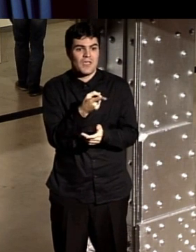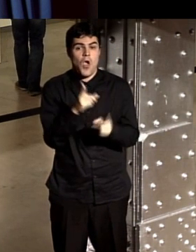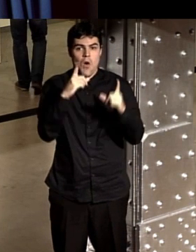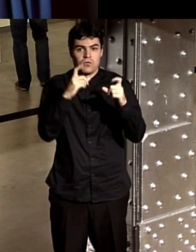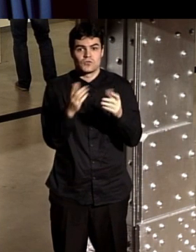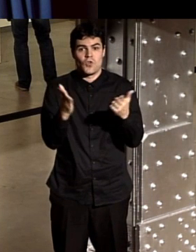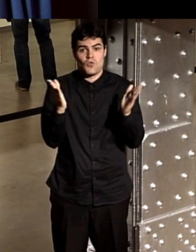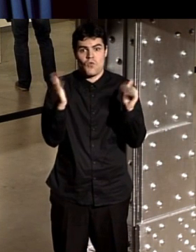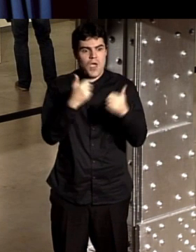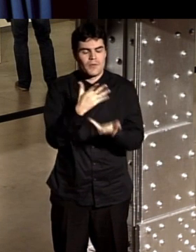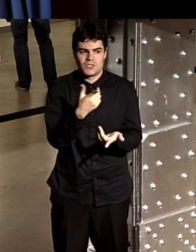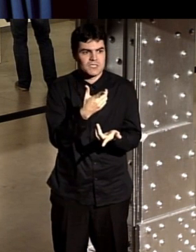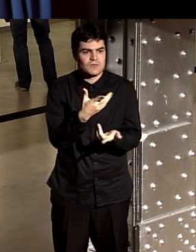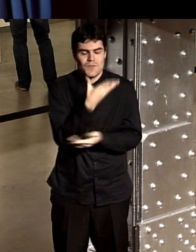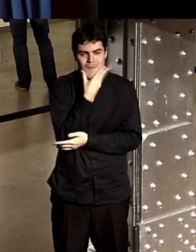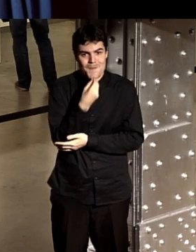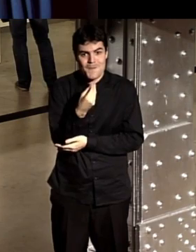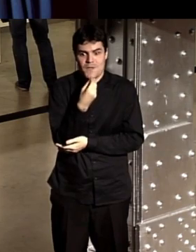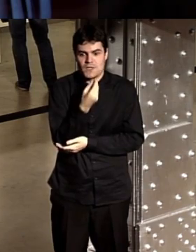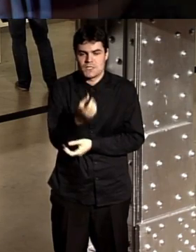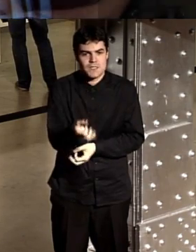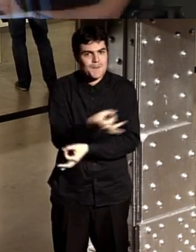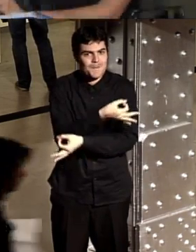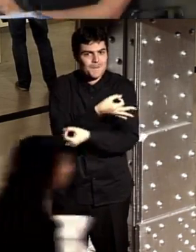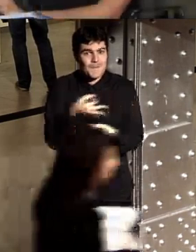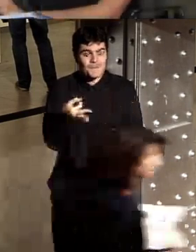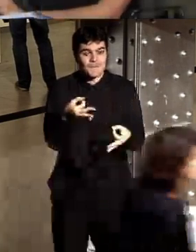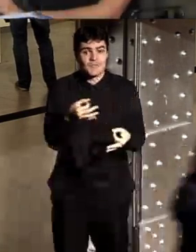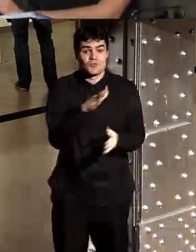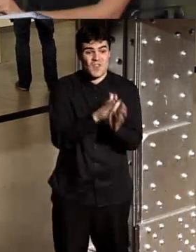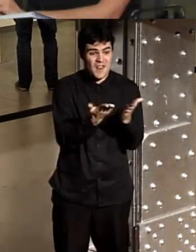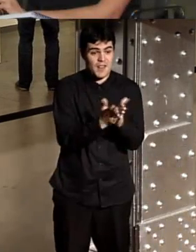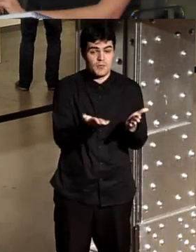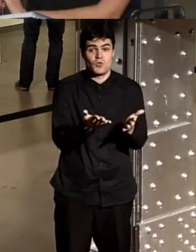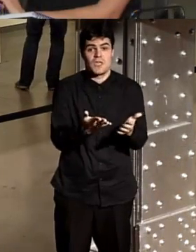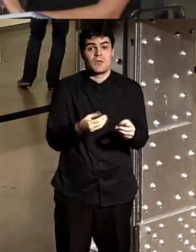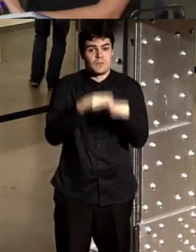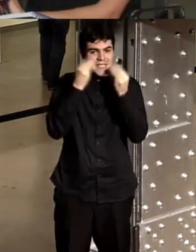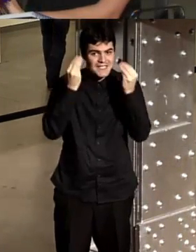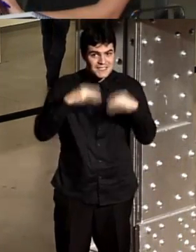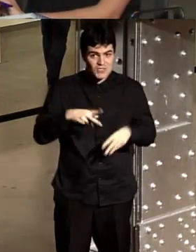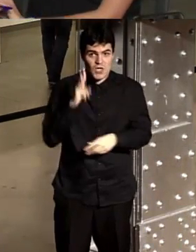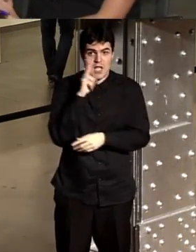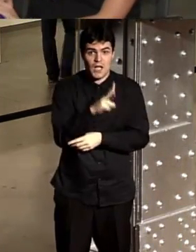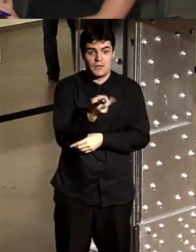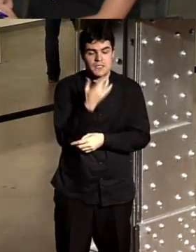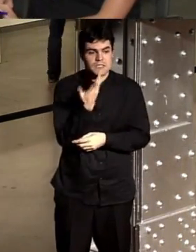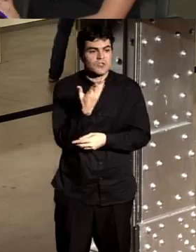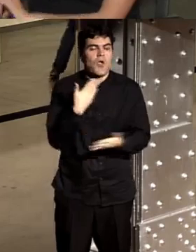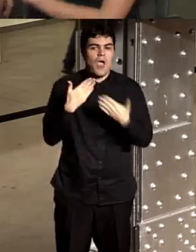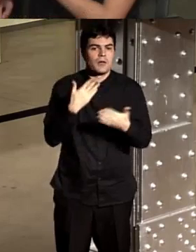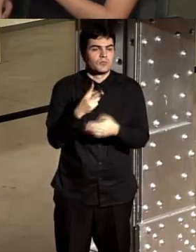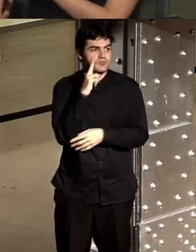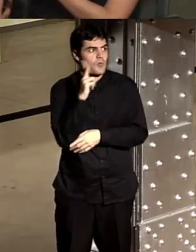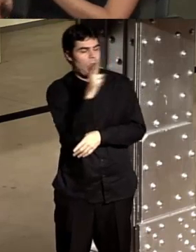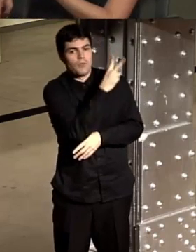fotos magníficas. Estas son fotos que están saliendo en el libro y historias que salen del libro, pero si queréis ir viéndolas mientras que charlamos.